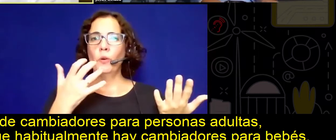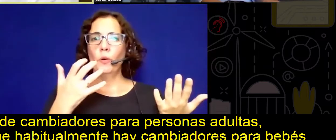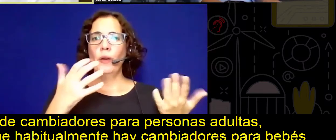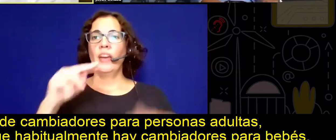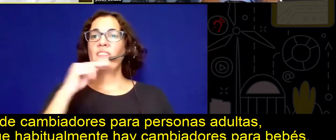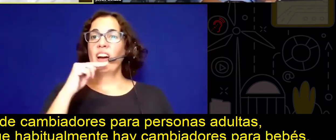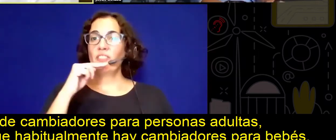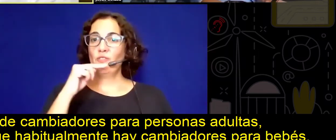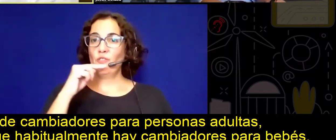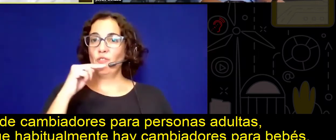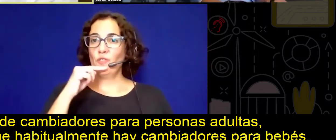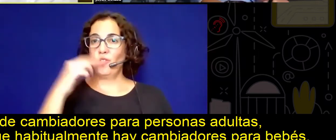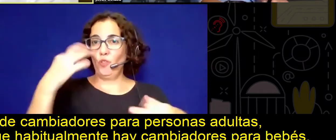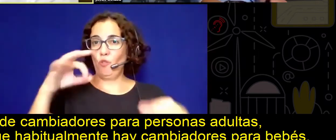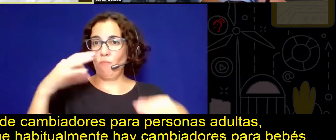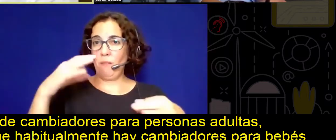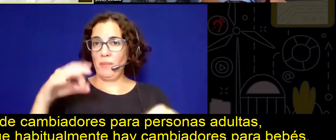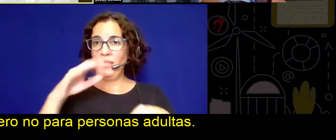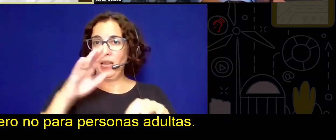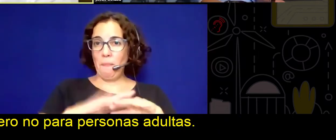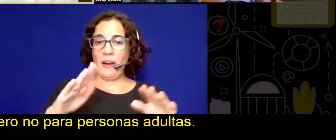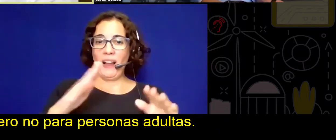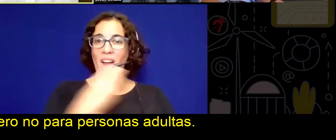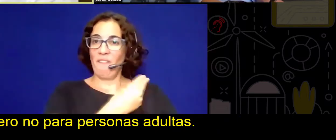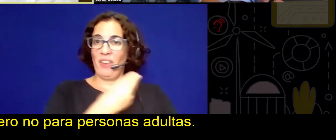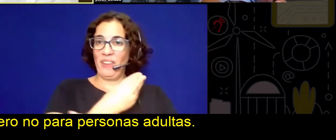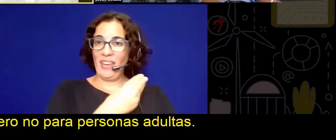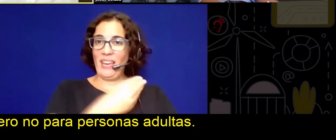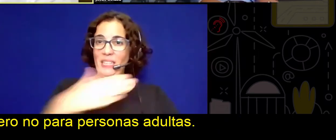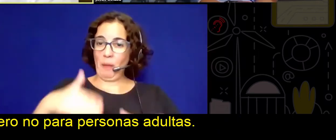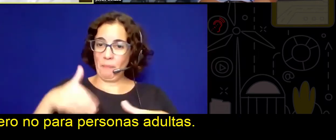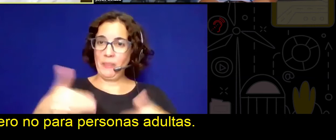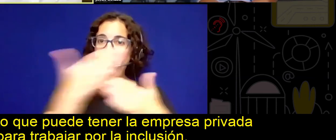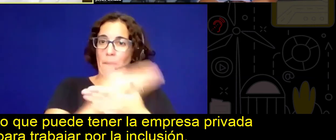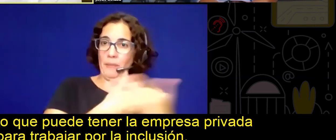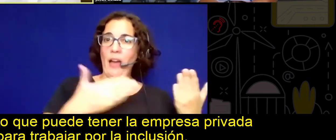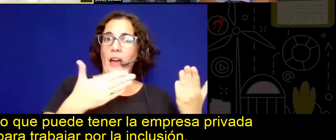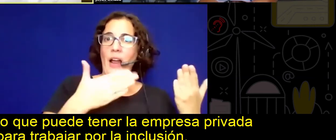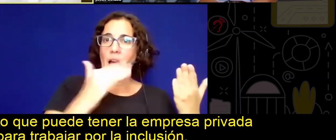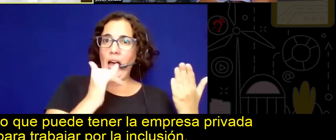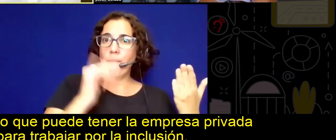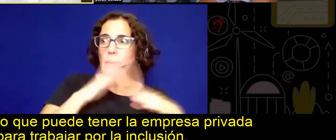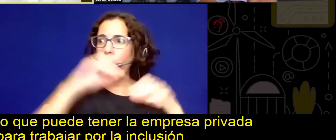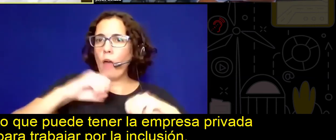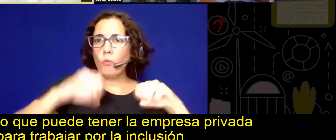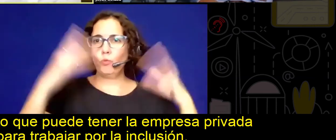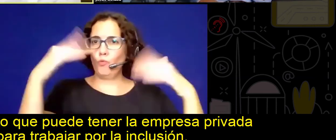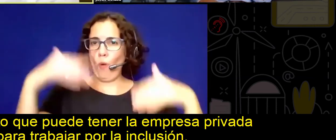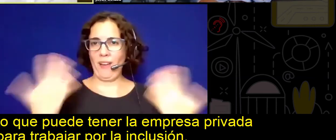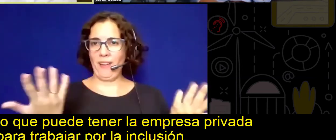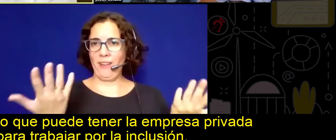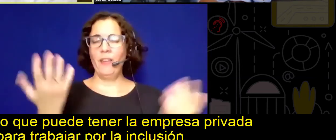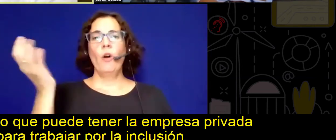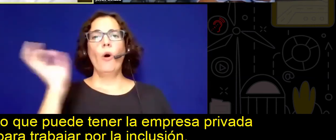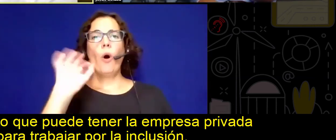que habitualmente hay cambiadores para bebés, pero no para personas adultas, ¿no? O el impacto que puede tener y el papel que puede tener